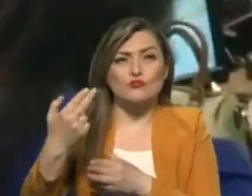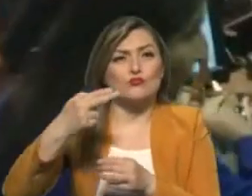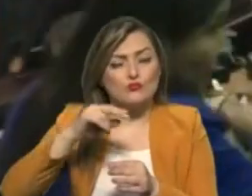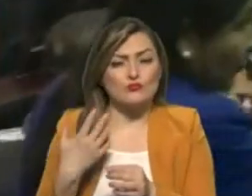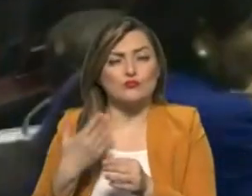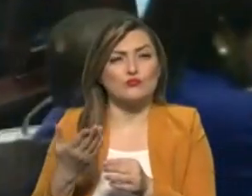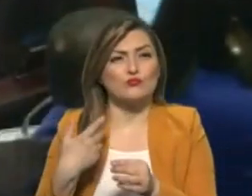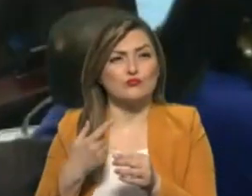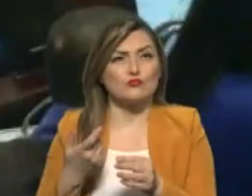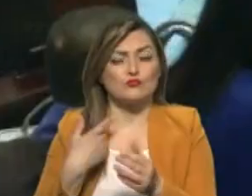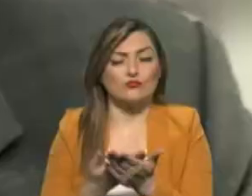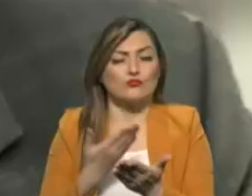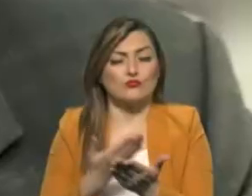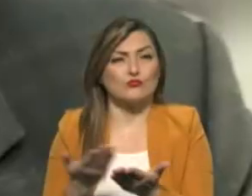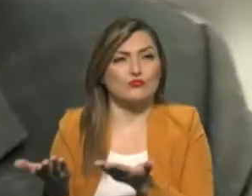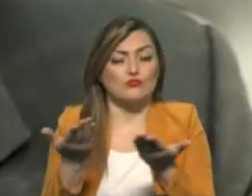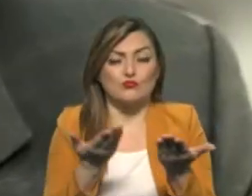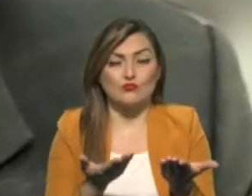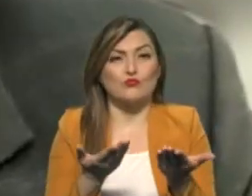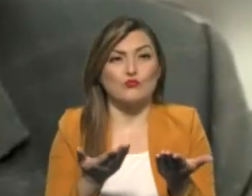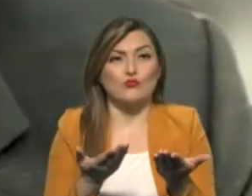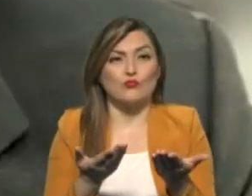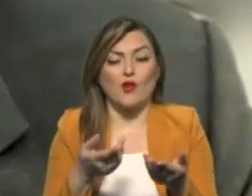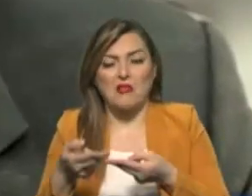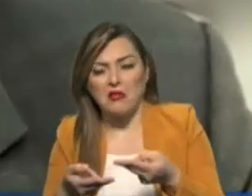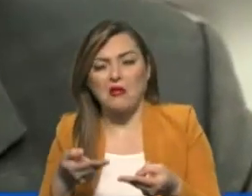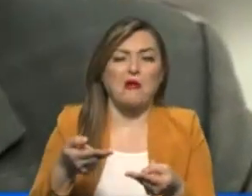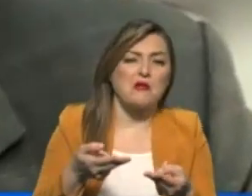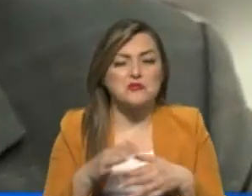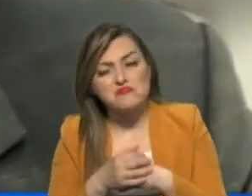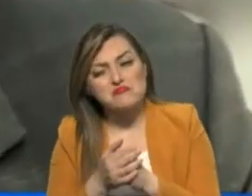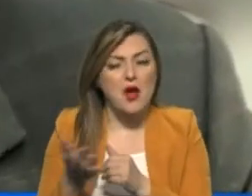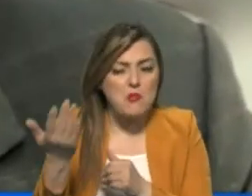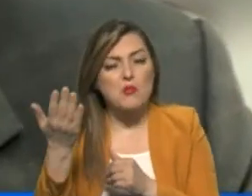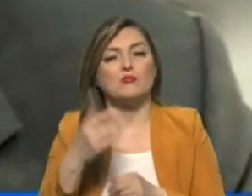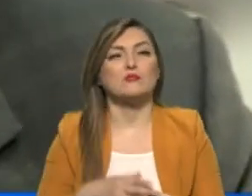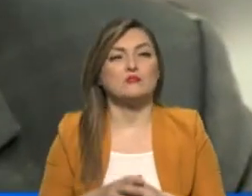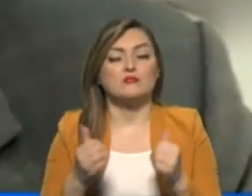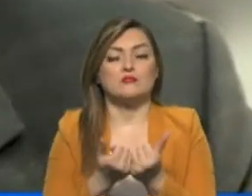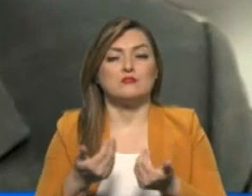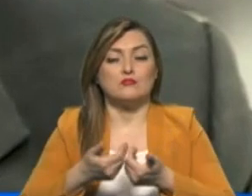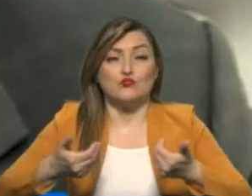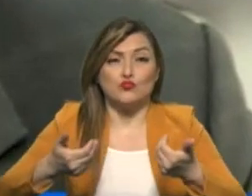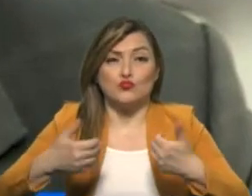haciendo seductores ofrecimientos. Con posibles prebendas a los legisladores por separado. Si